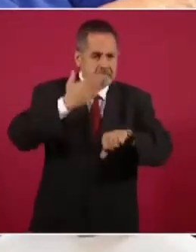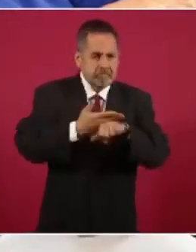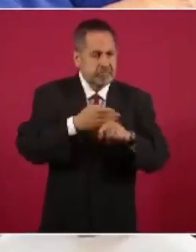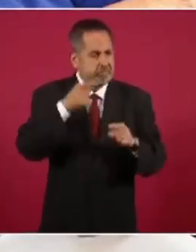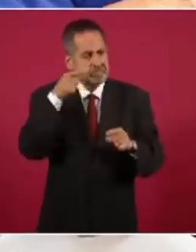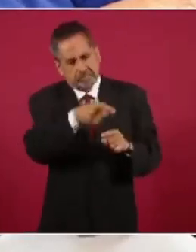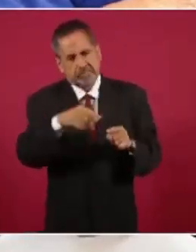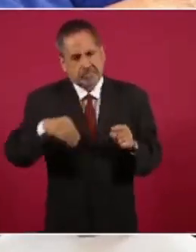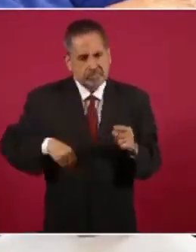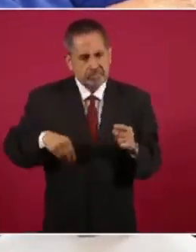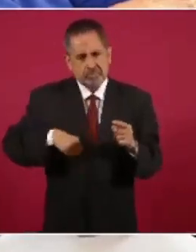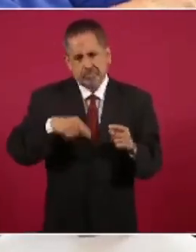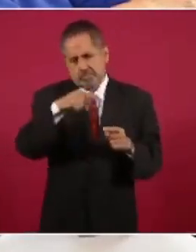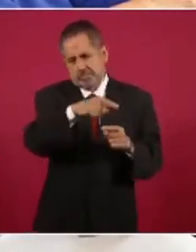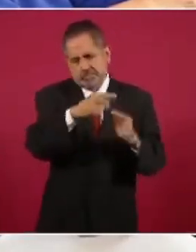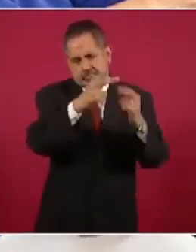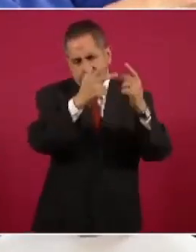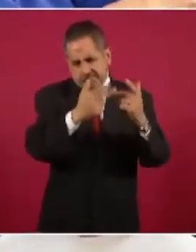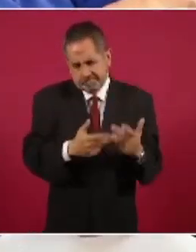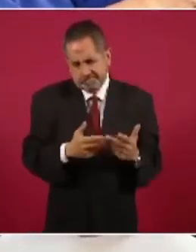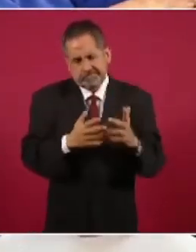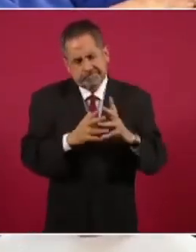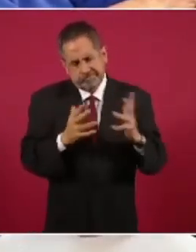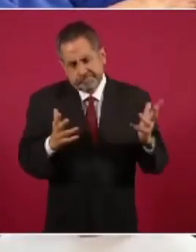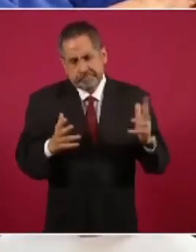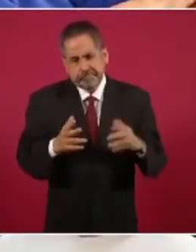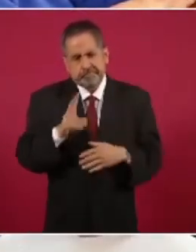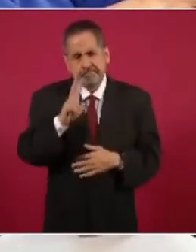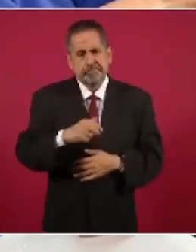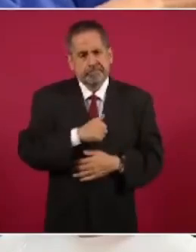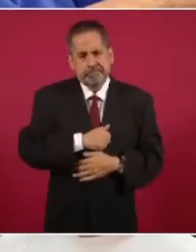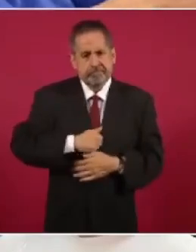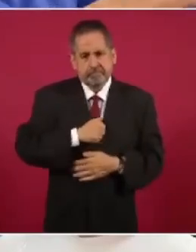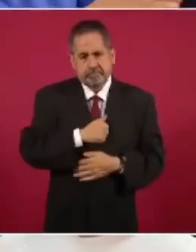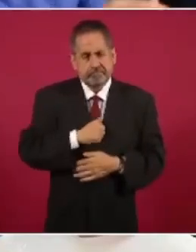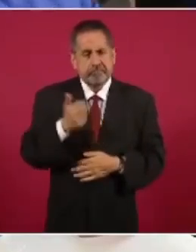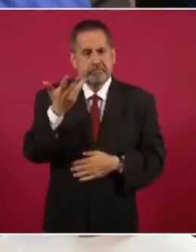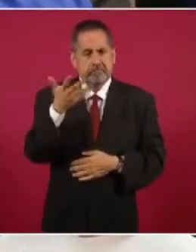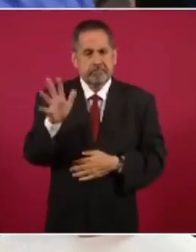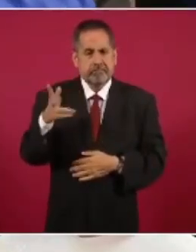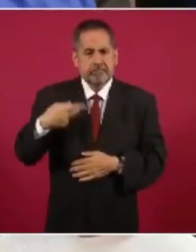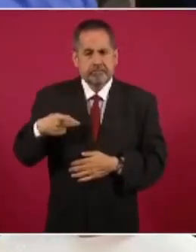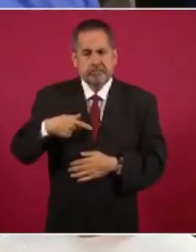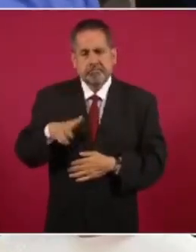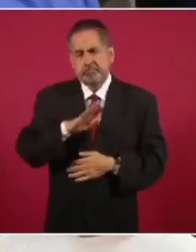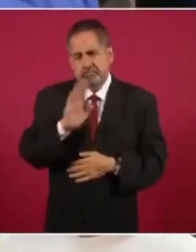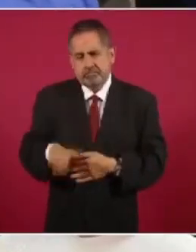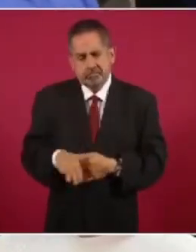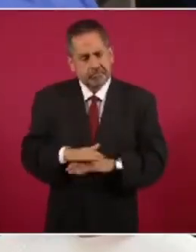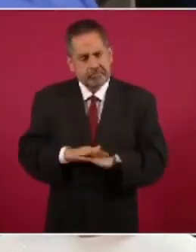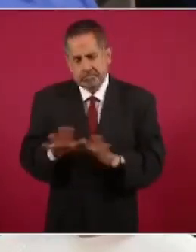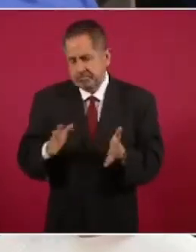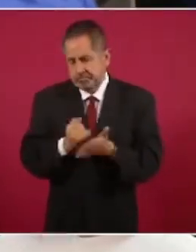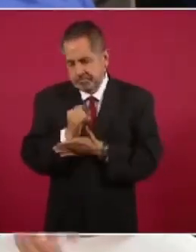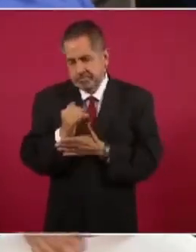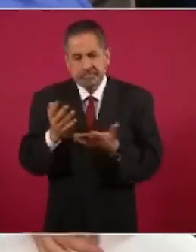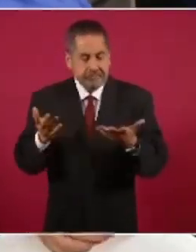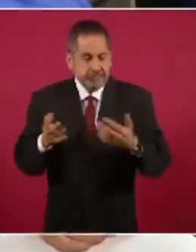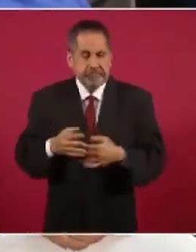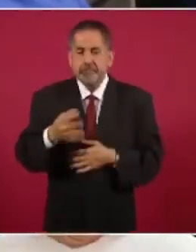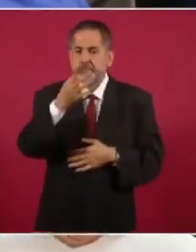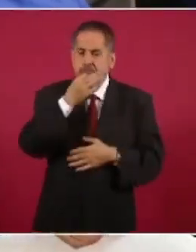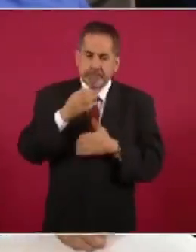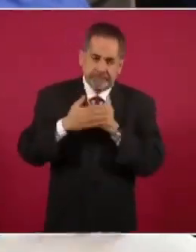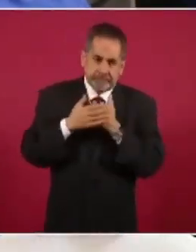esta operación donde pues ya lamentablemente tenemos 10 muertos? Me gustaría que nos, si nos puede por